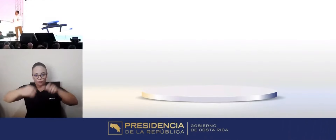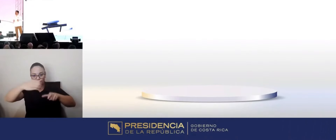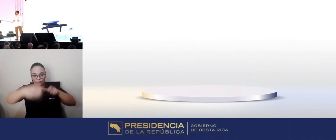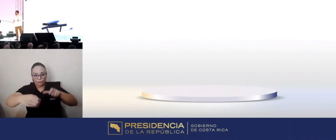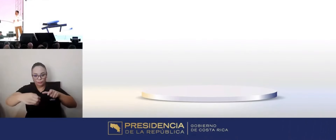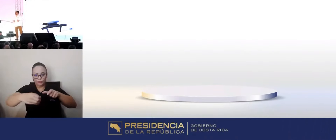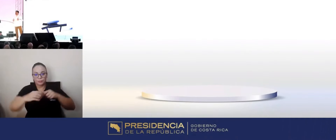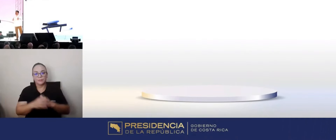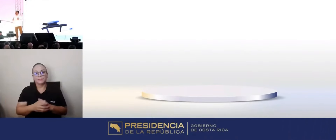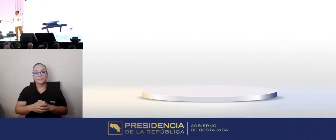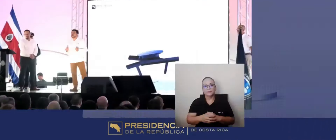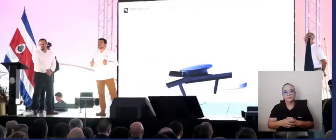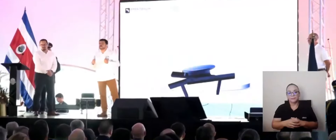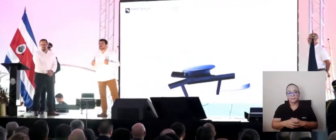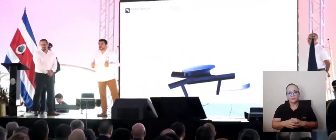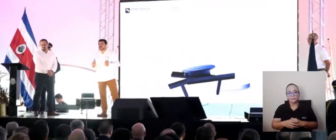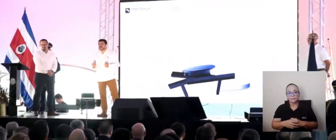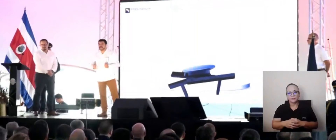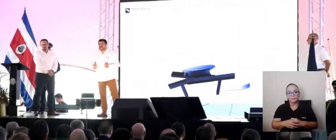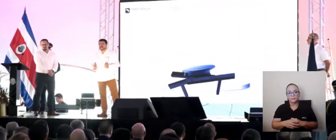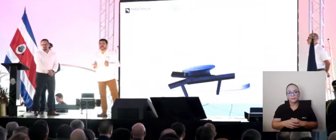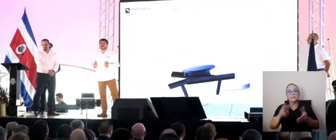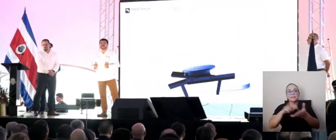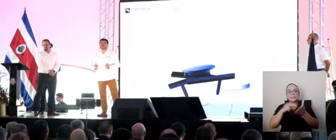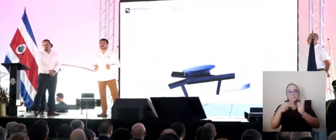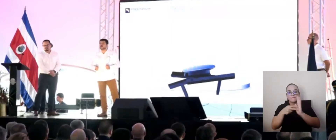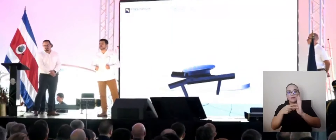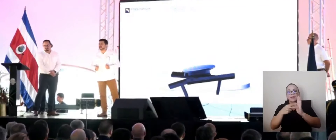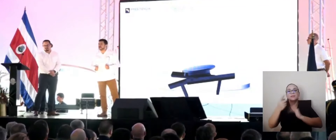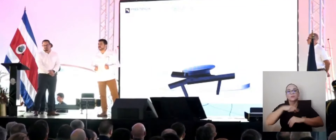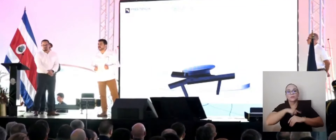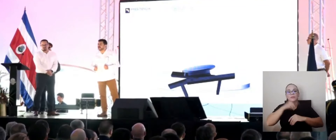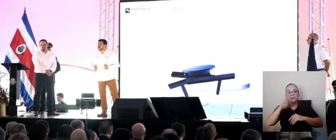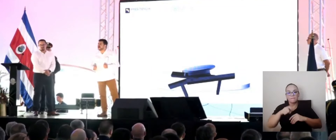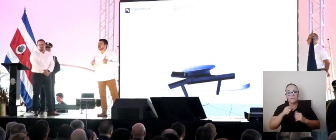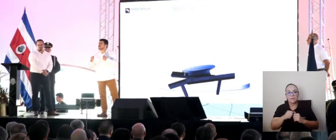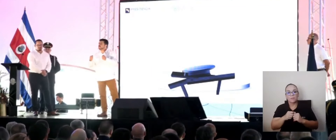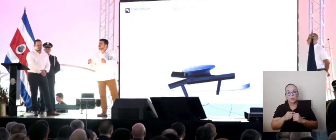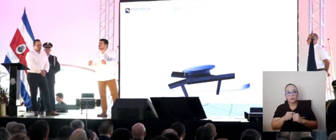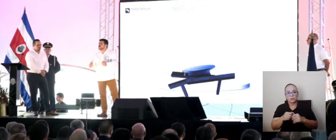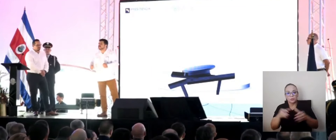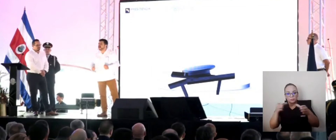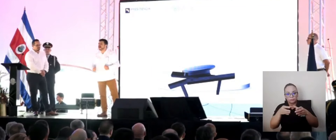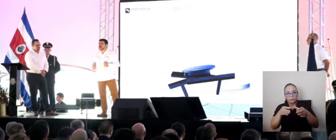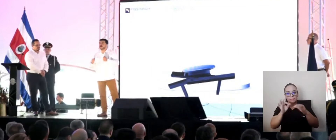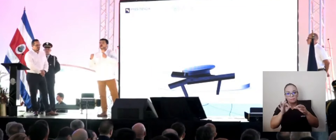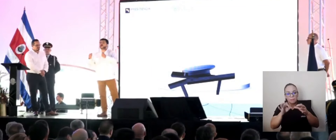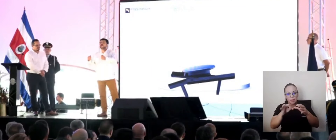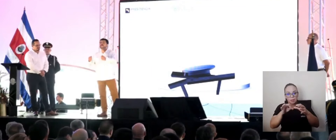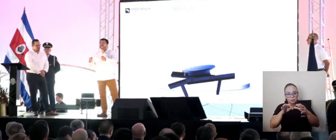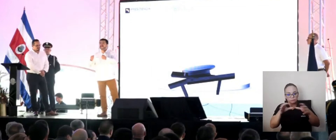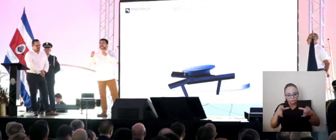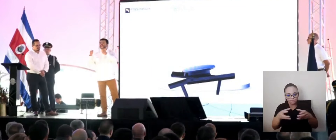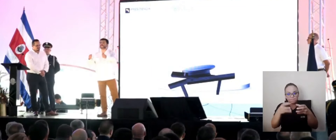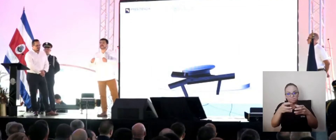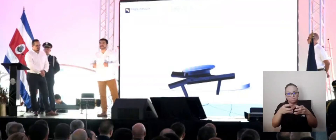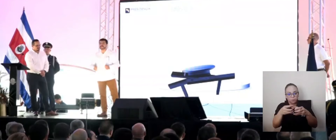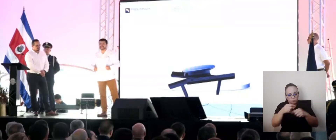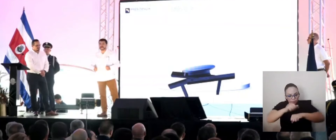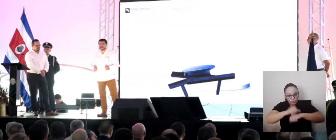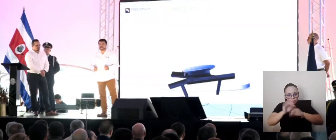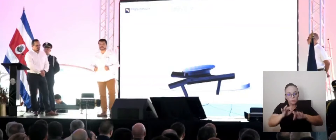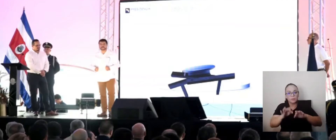no decaiga y podamos sostener la lucha contra la criminalidad en el ámbito policial, judicial